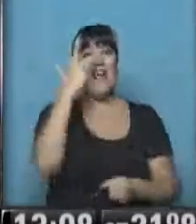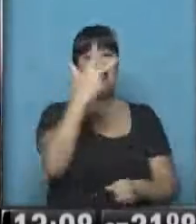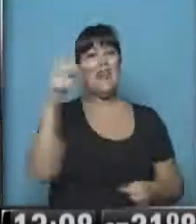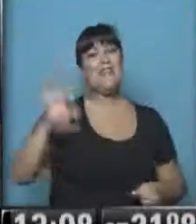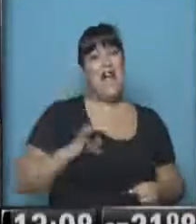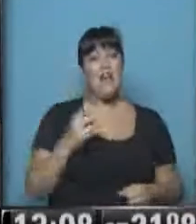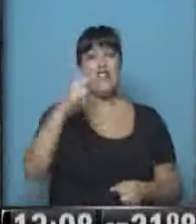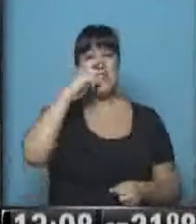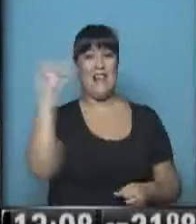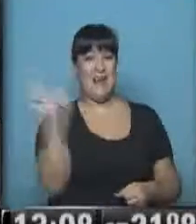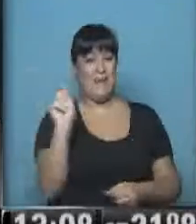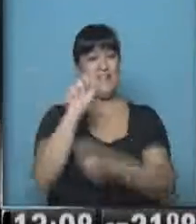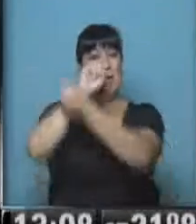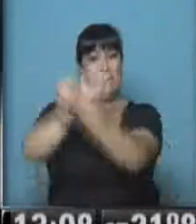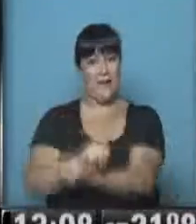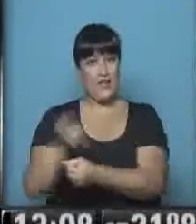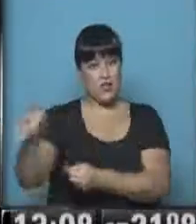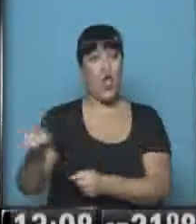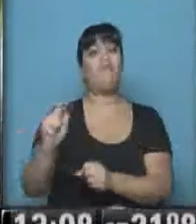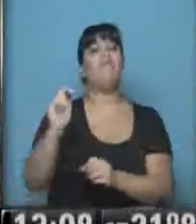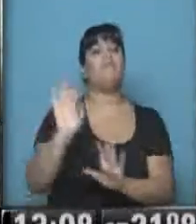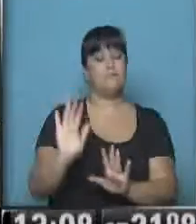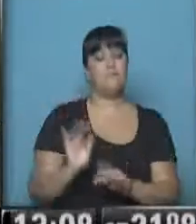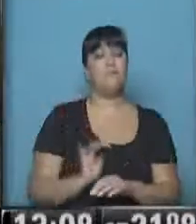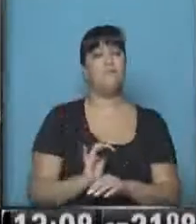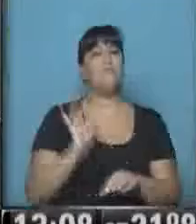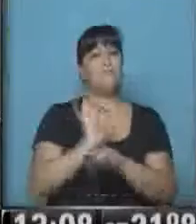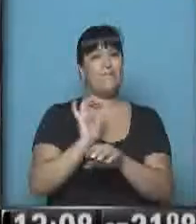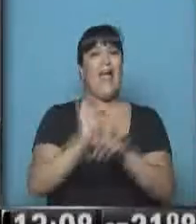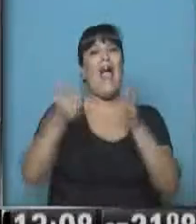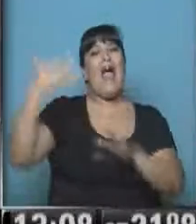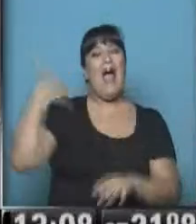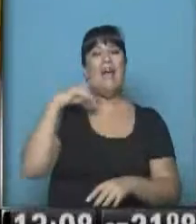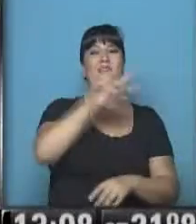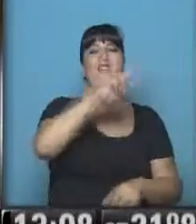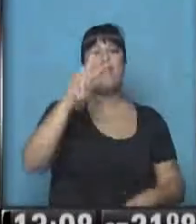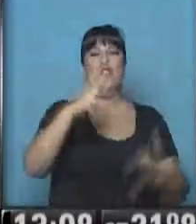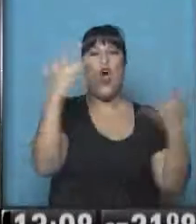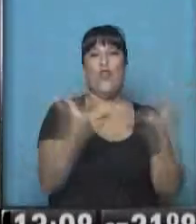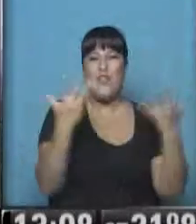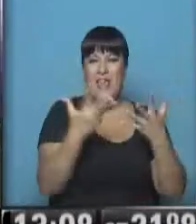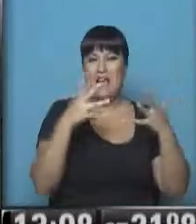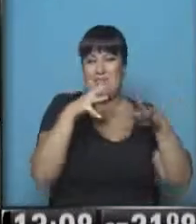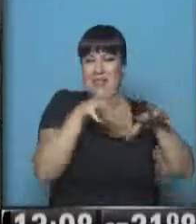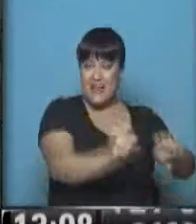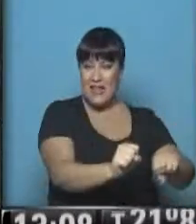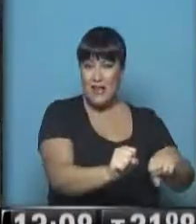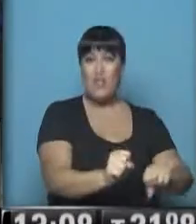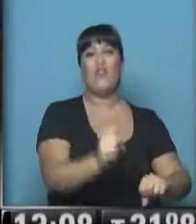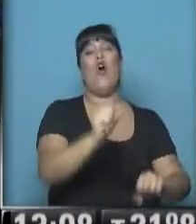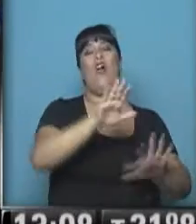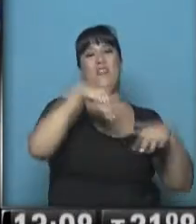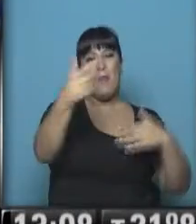3 años y 7 meses de prisión a lo que se le va a deducir los 22 días que estuvo detenido en Batán y luego en